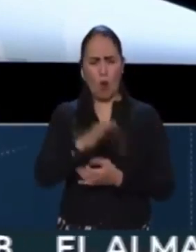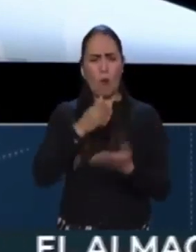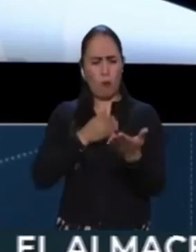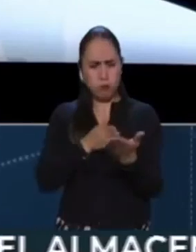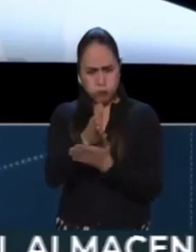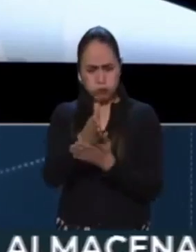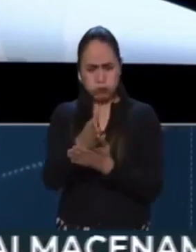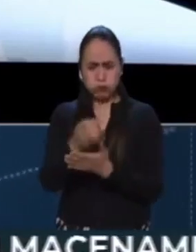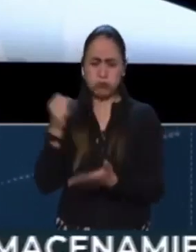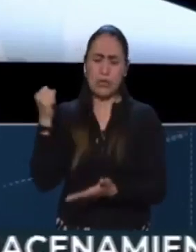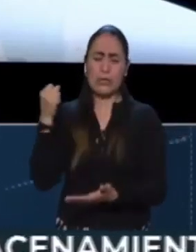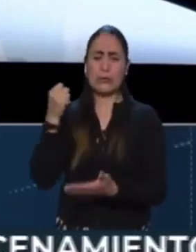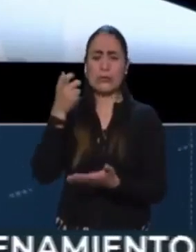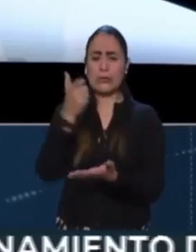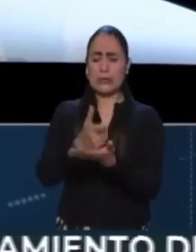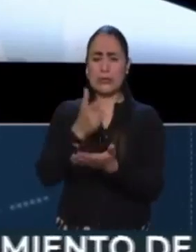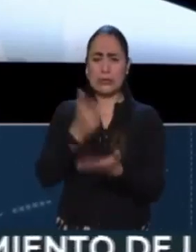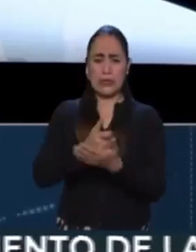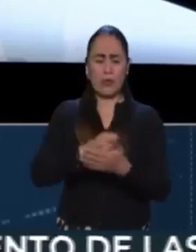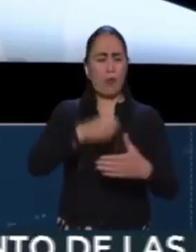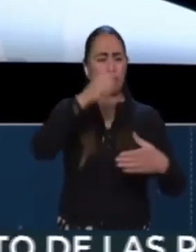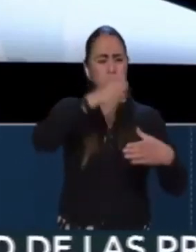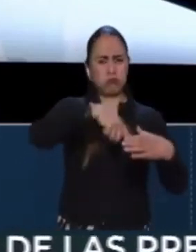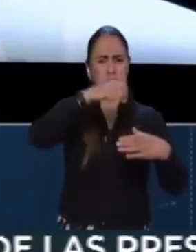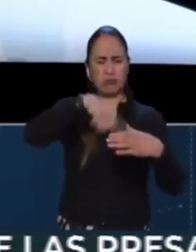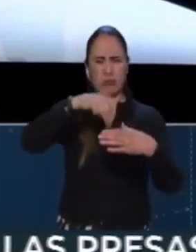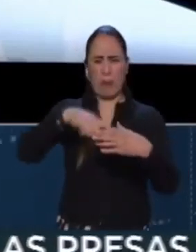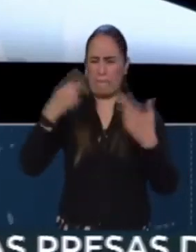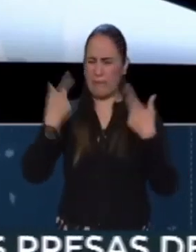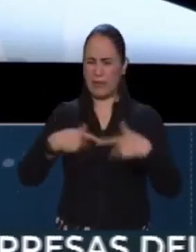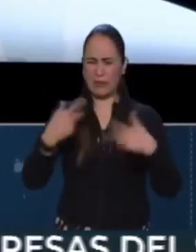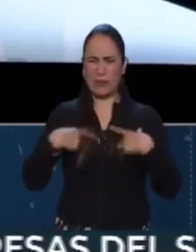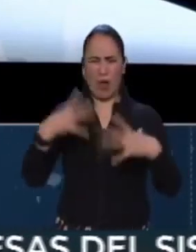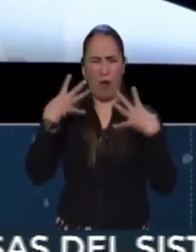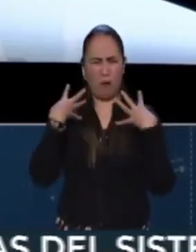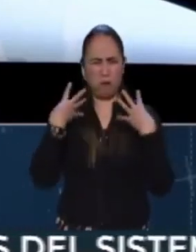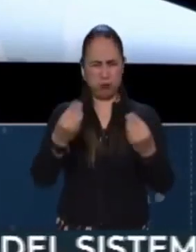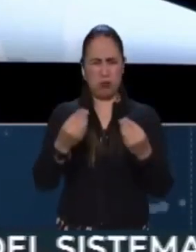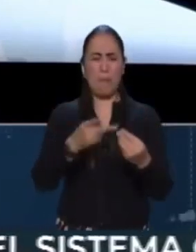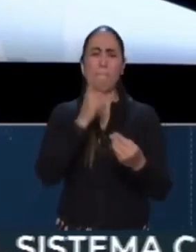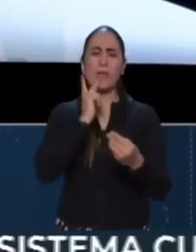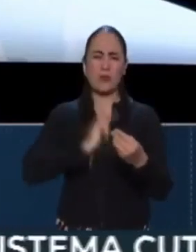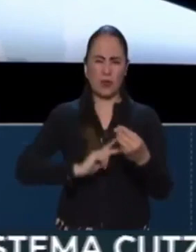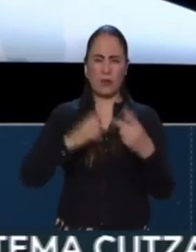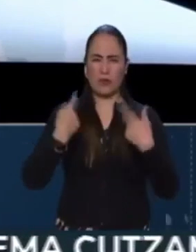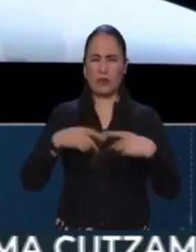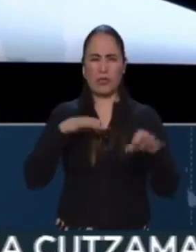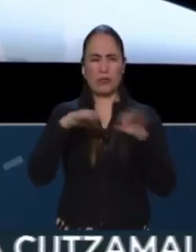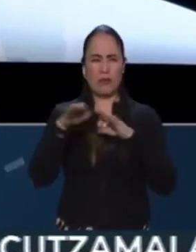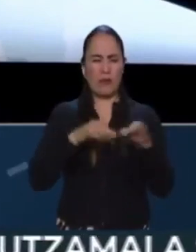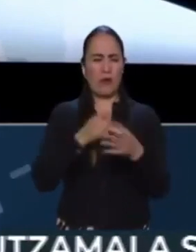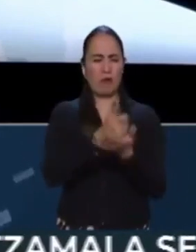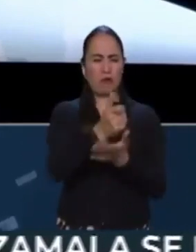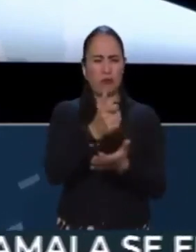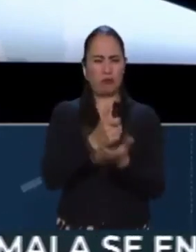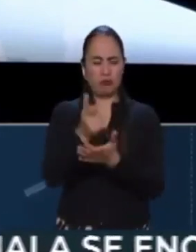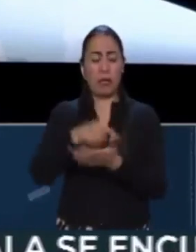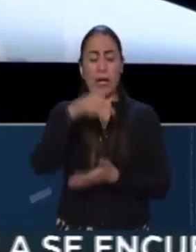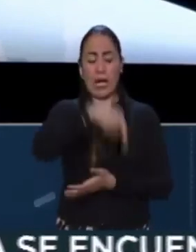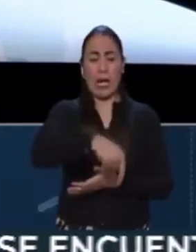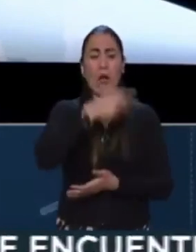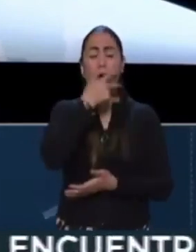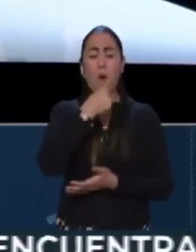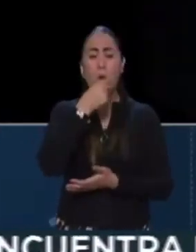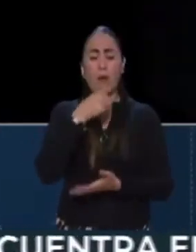los fondos de las cuotas sindicales de los miles de trabajadores petroleros sindicalizados, así como de todos aquellos